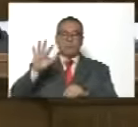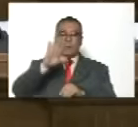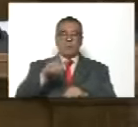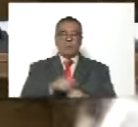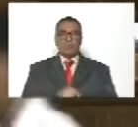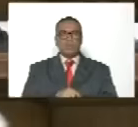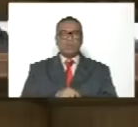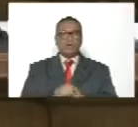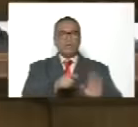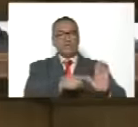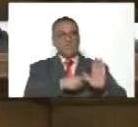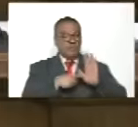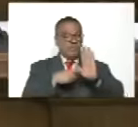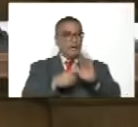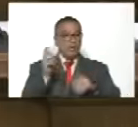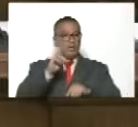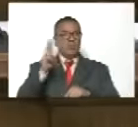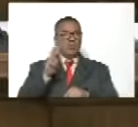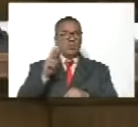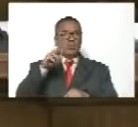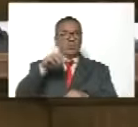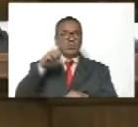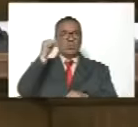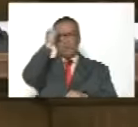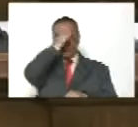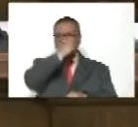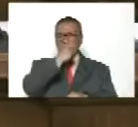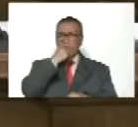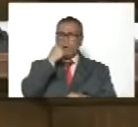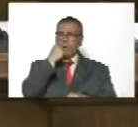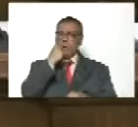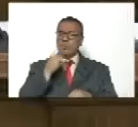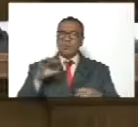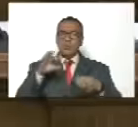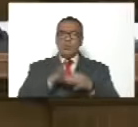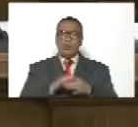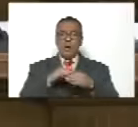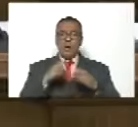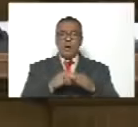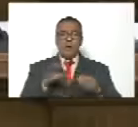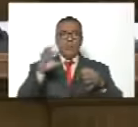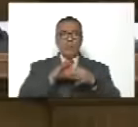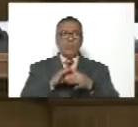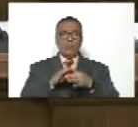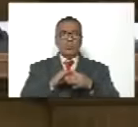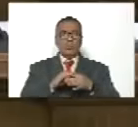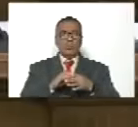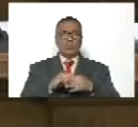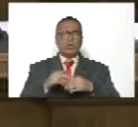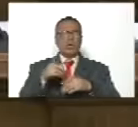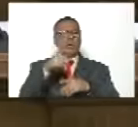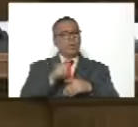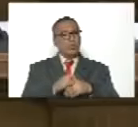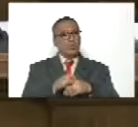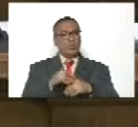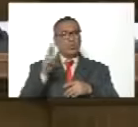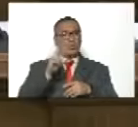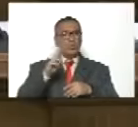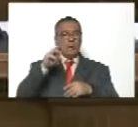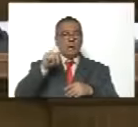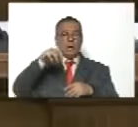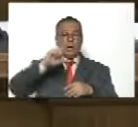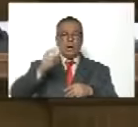de Venezuela ante la República de Sudáfrica, concurrente ante la Unión de las Comoras, la República